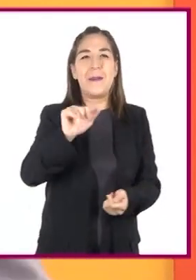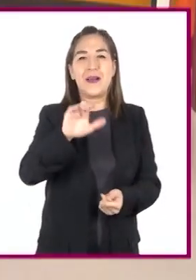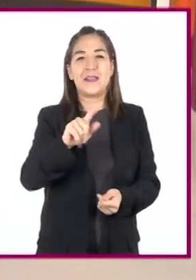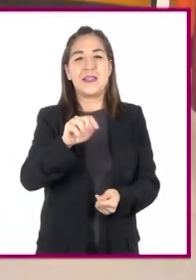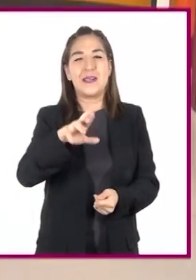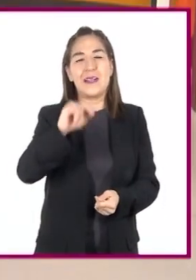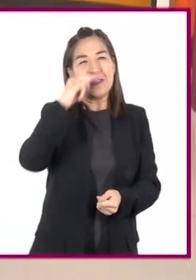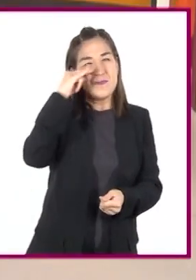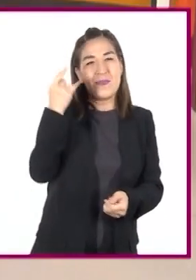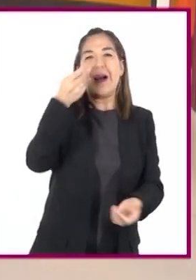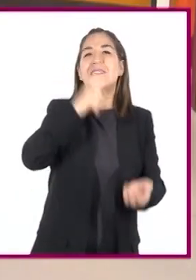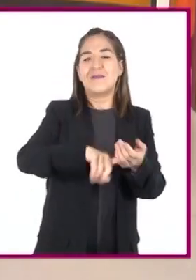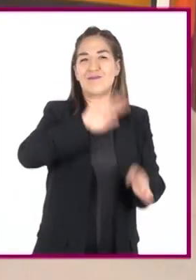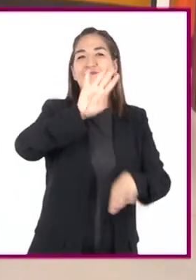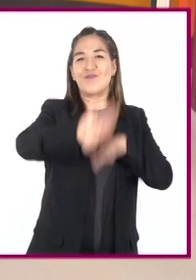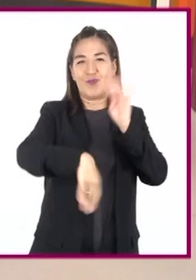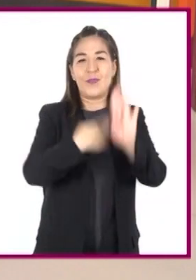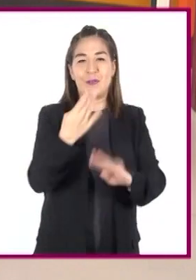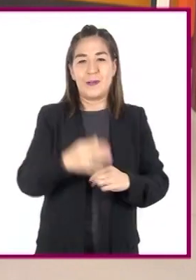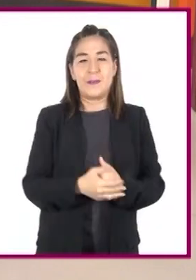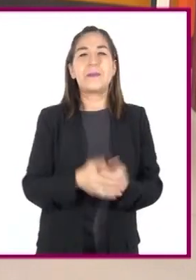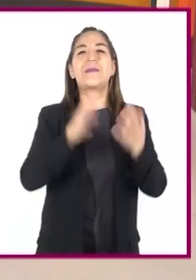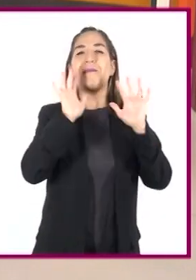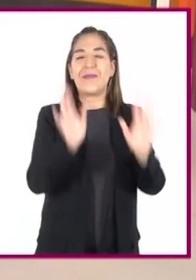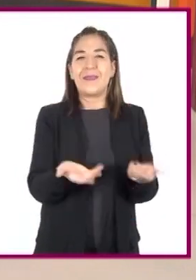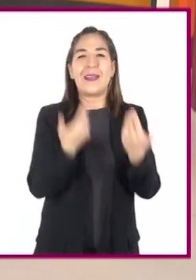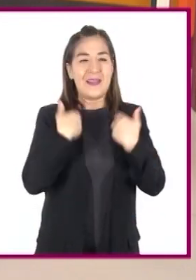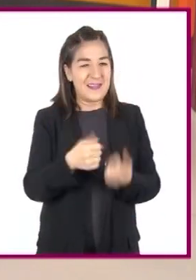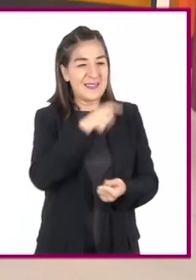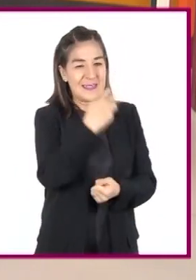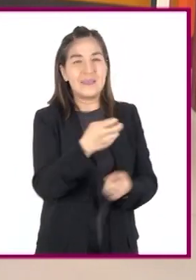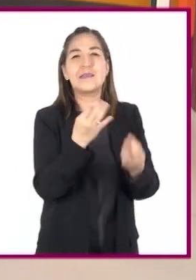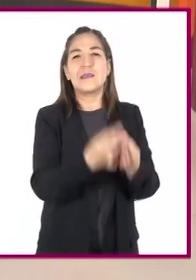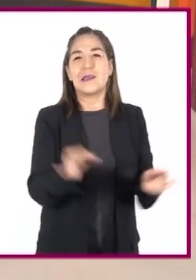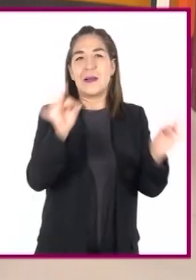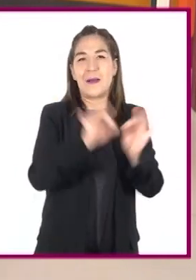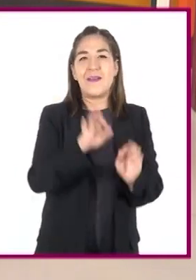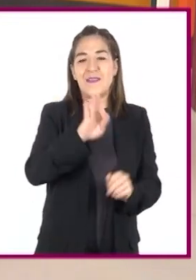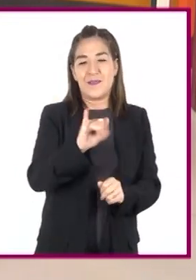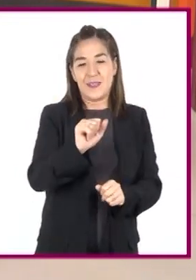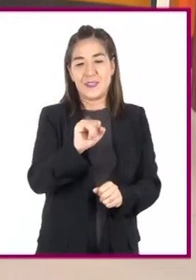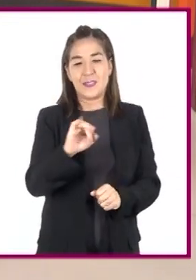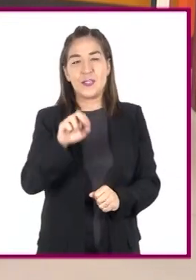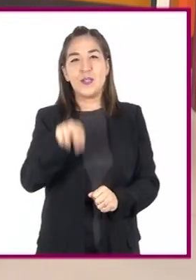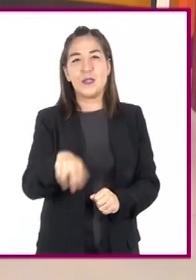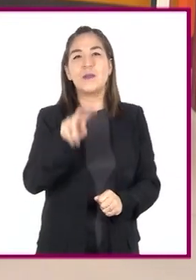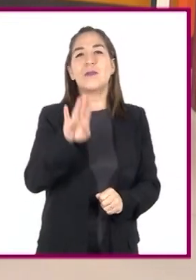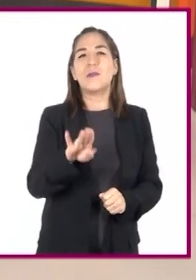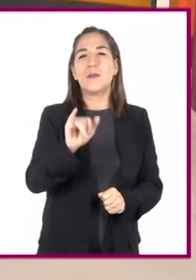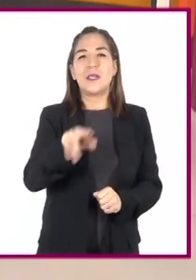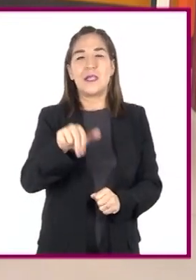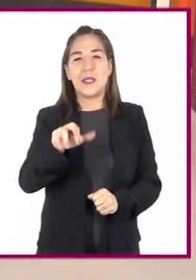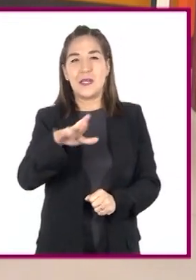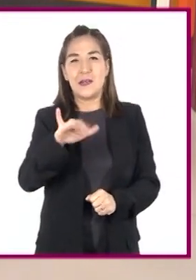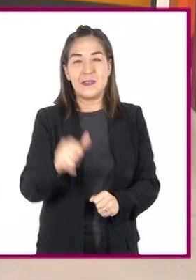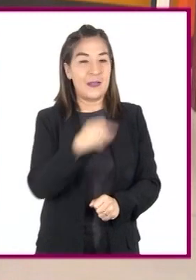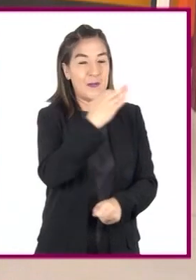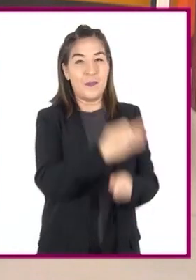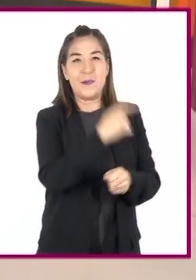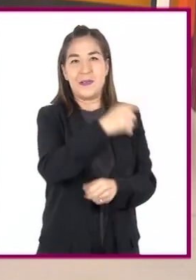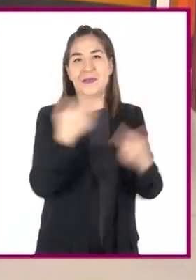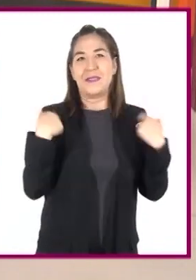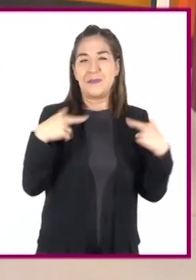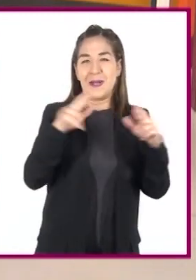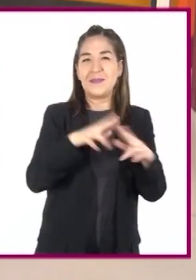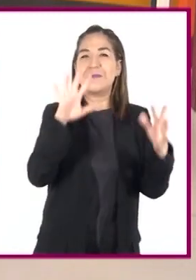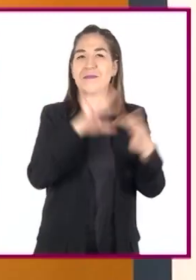mundo. Ahora ya comprendo la importancia de la fisión binaria y, por supuesto, me encantó la manera como lo explicó